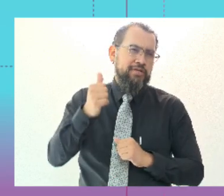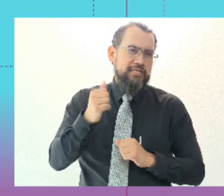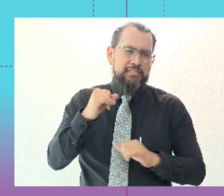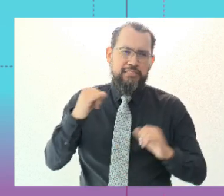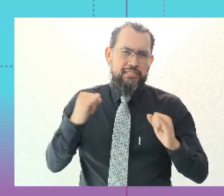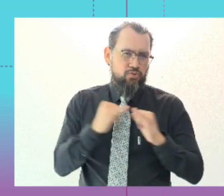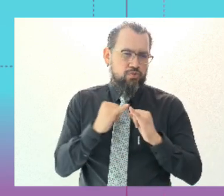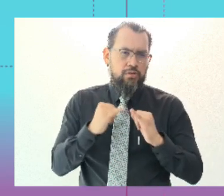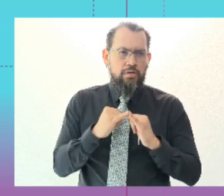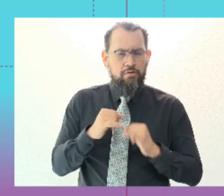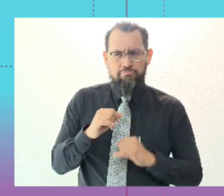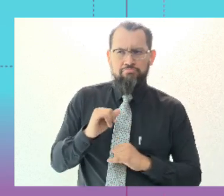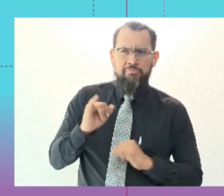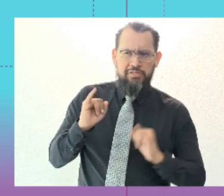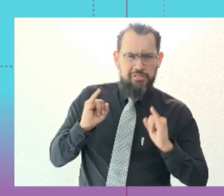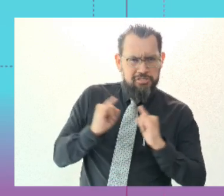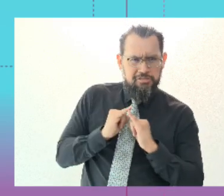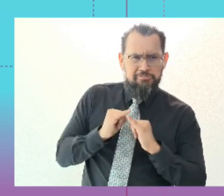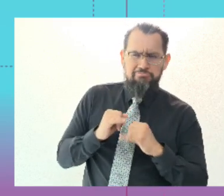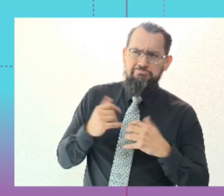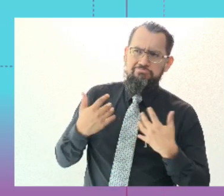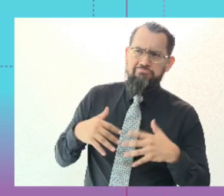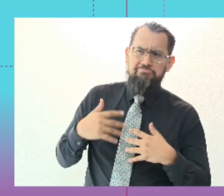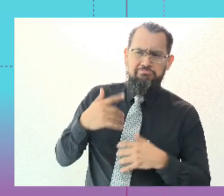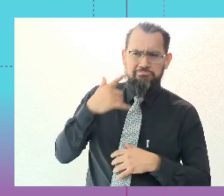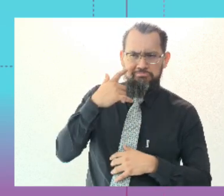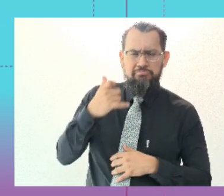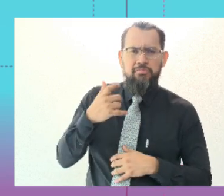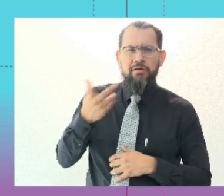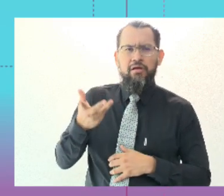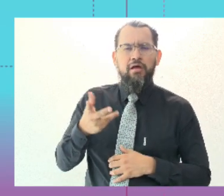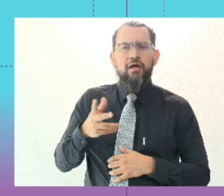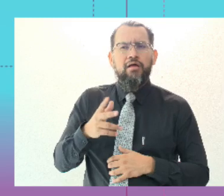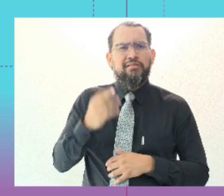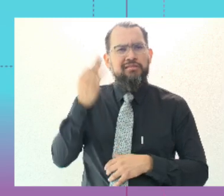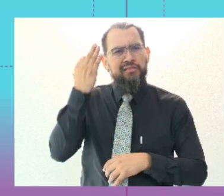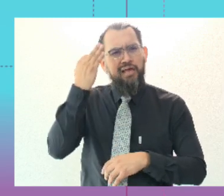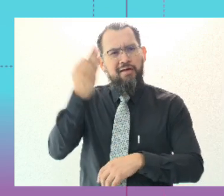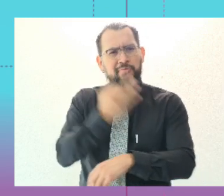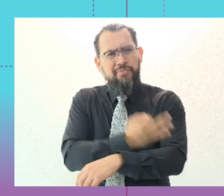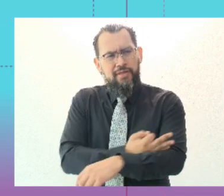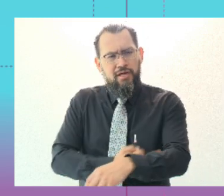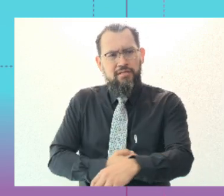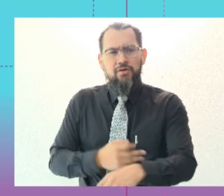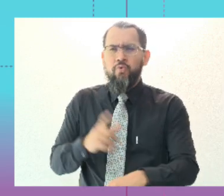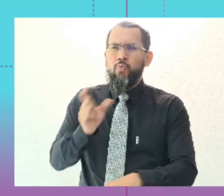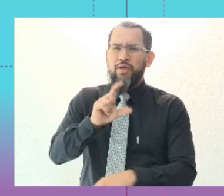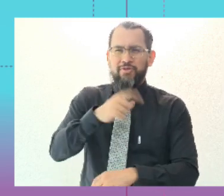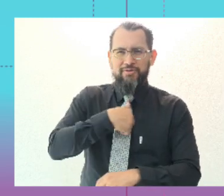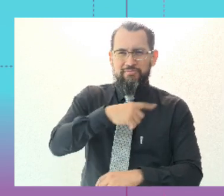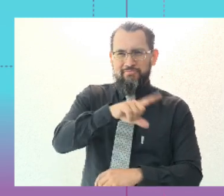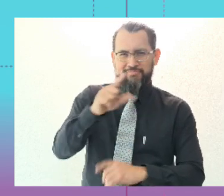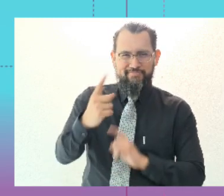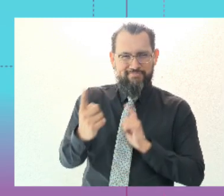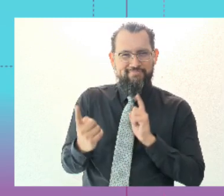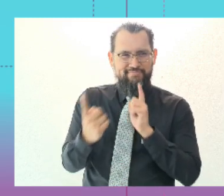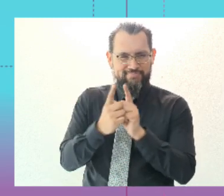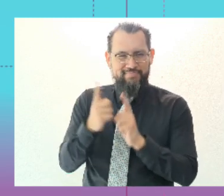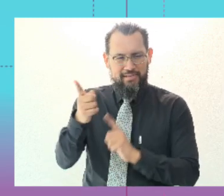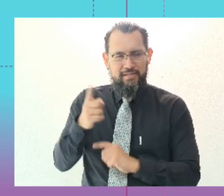mi sorpresa, el instituto reaccionó tarde en la respuesta. Cuando me encuentro a este director, pasados unos